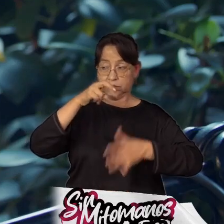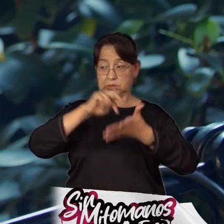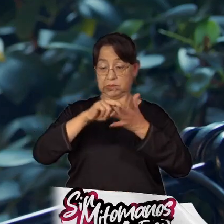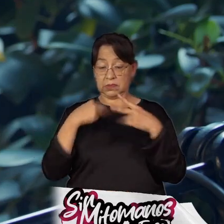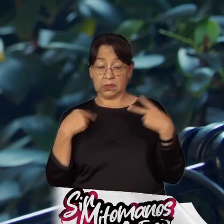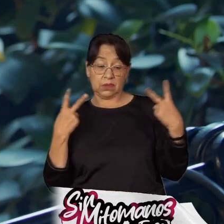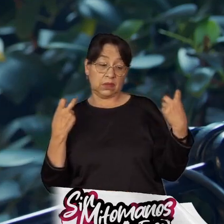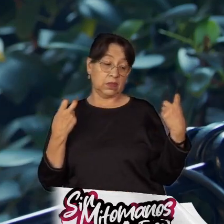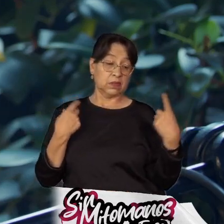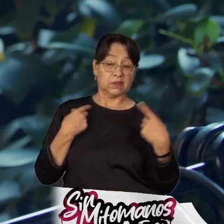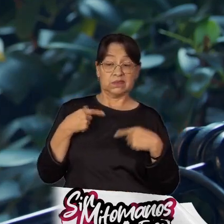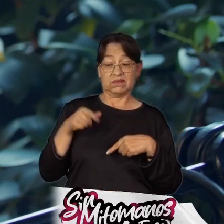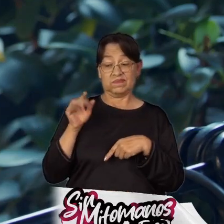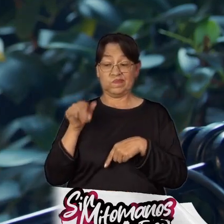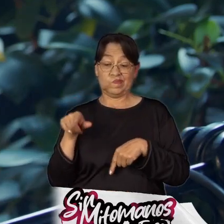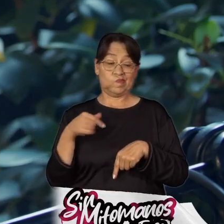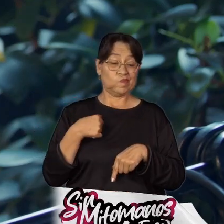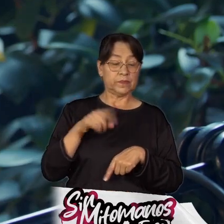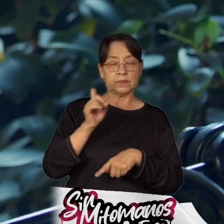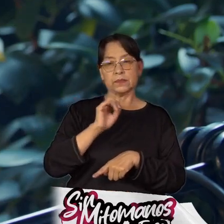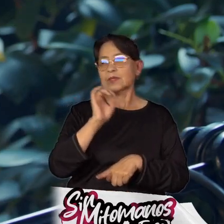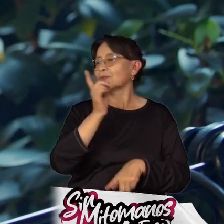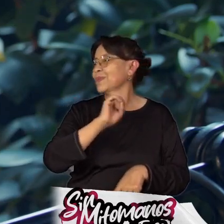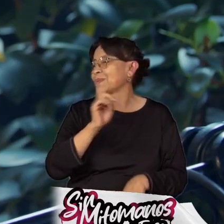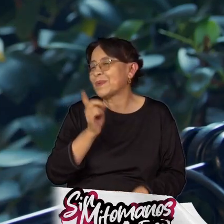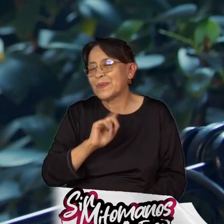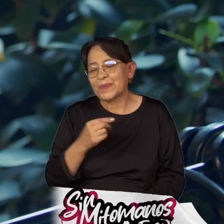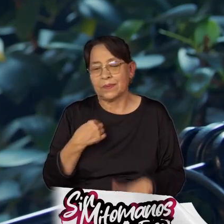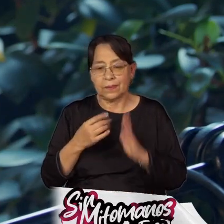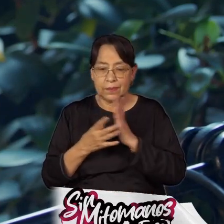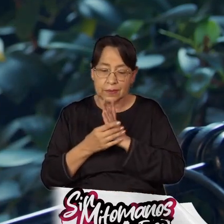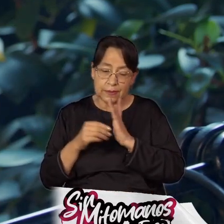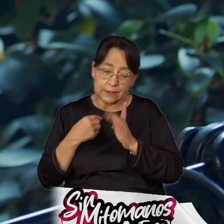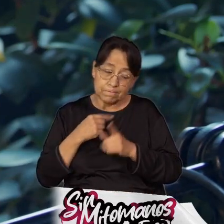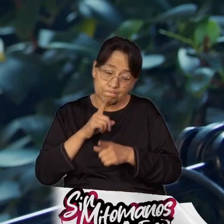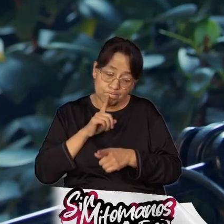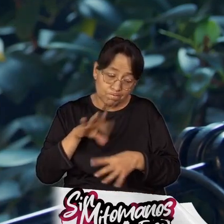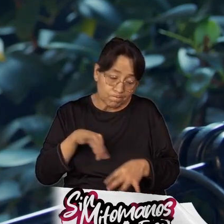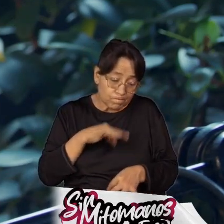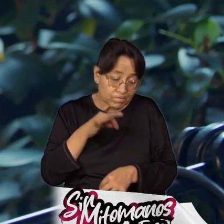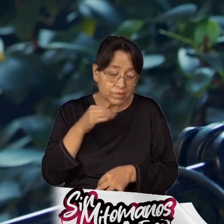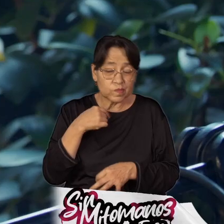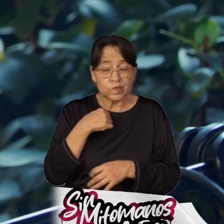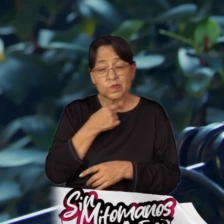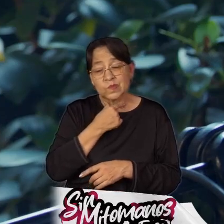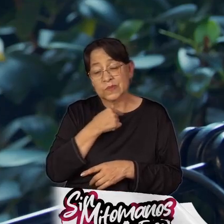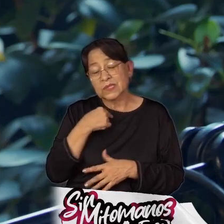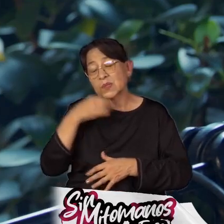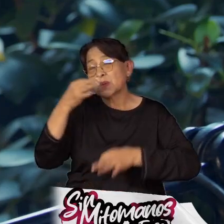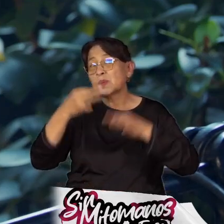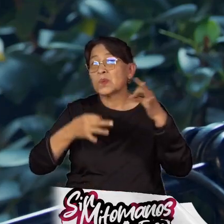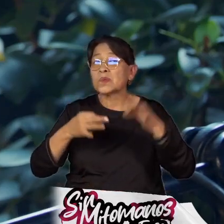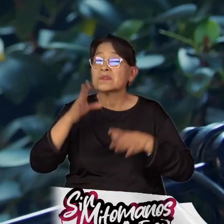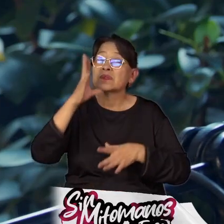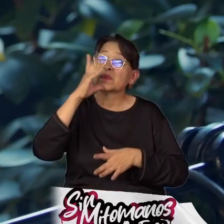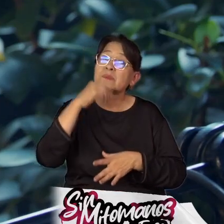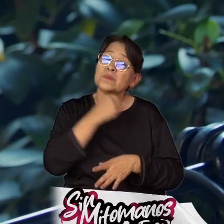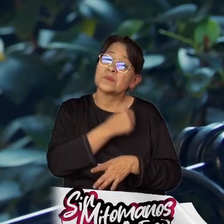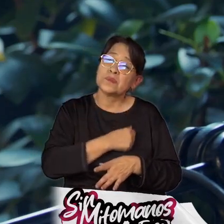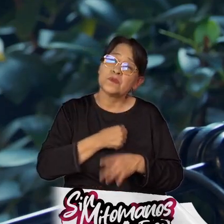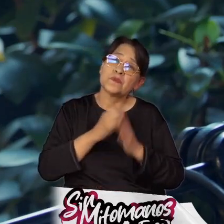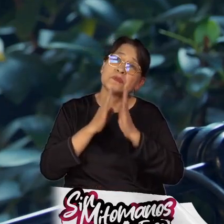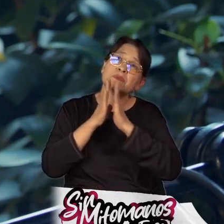se cree más que los demás. Ese pobre de espíritu es aquel que es necesitado, que tiene hambre y sed de